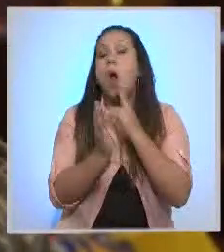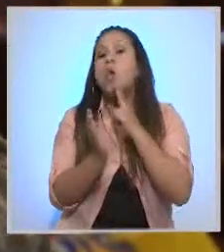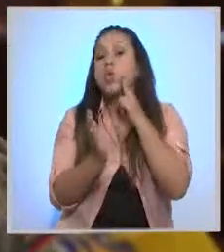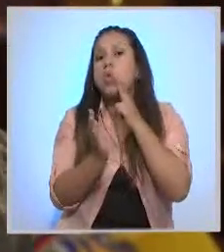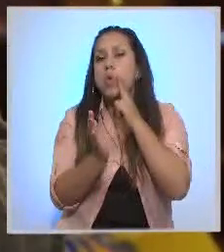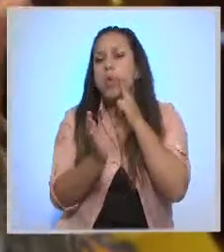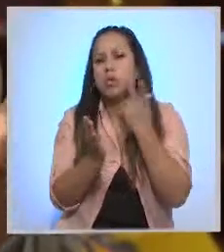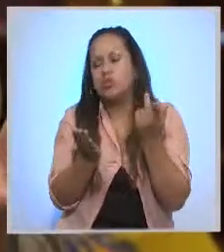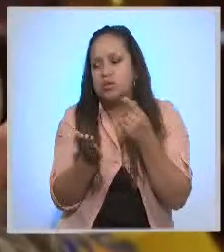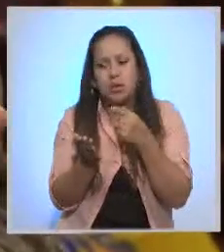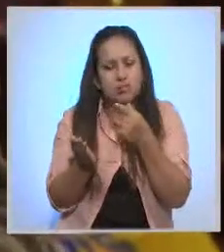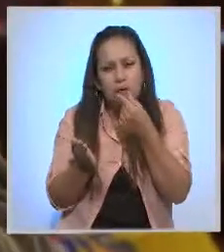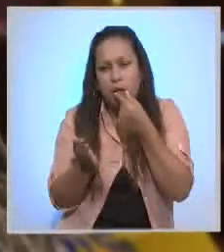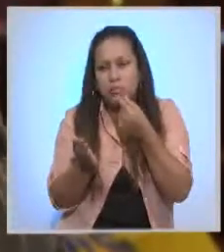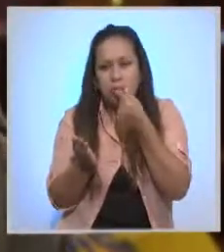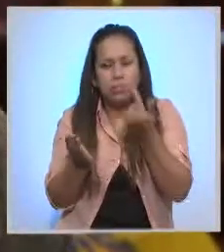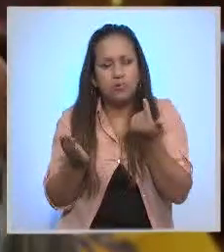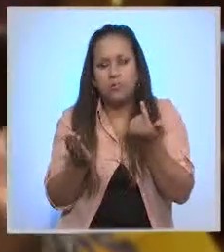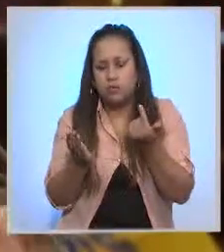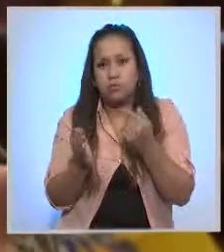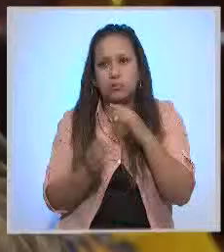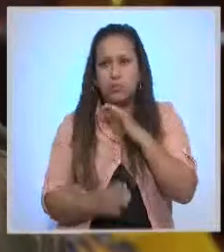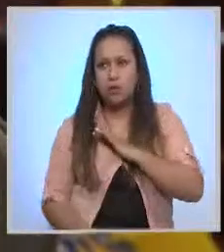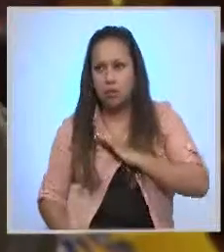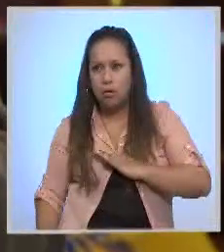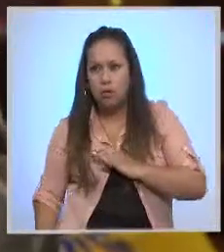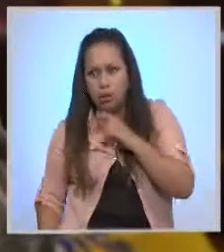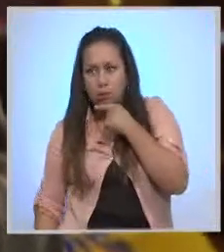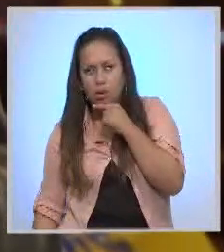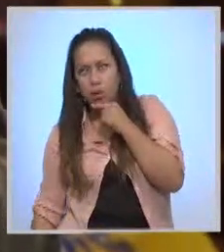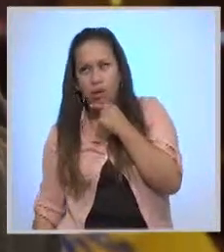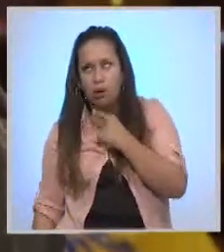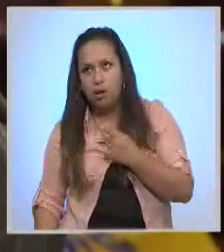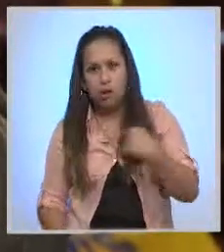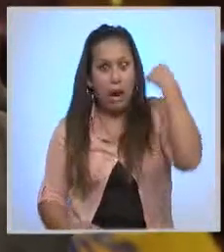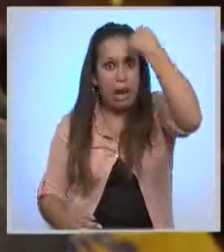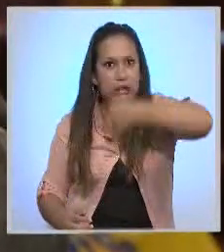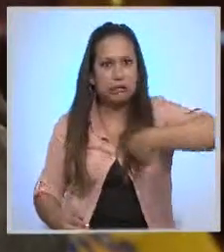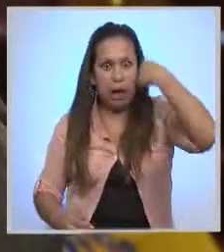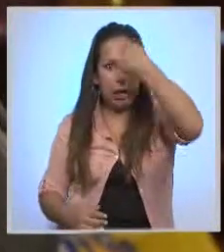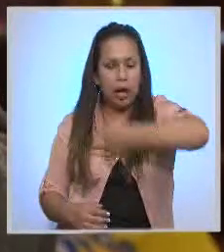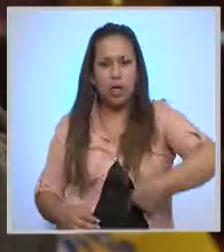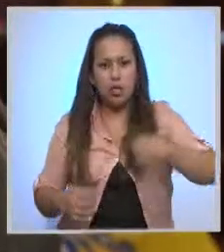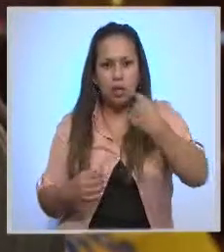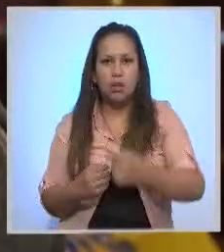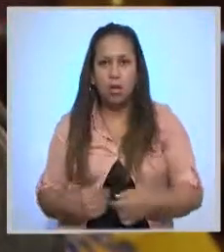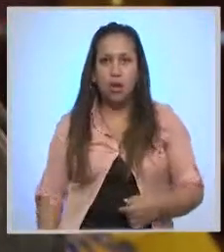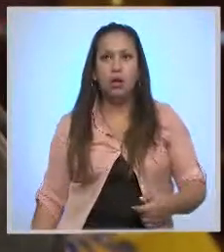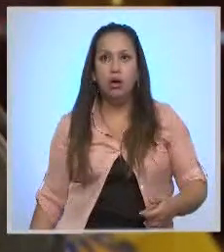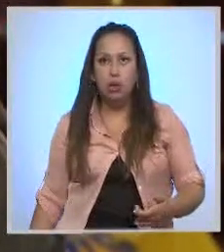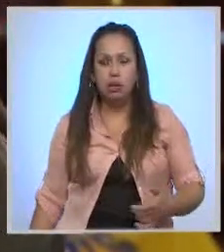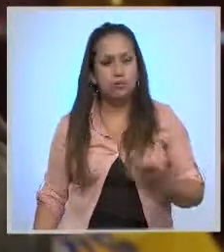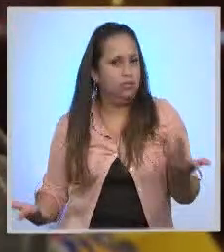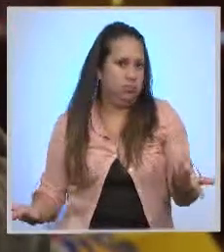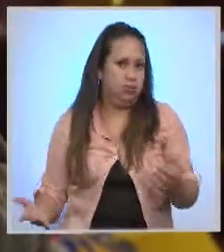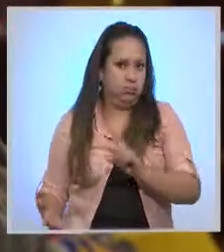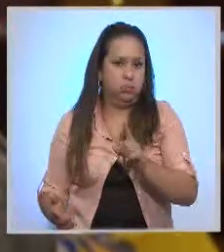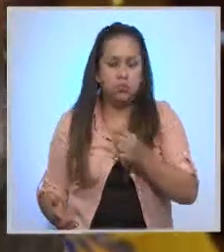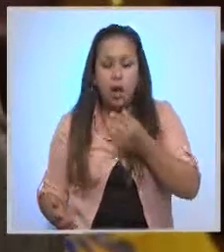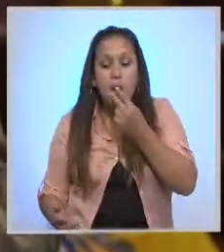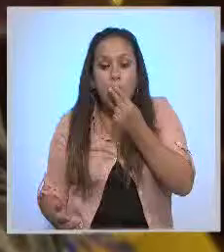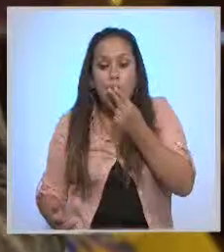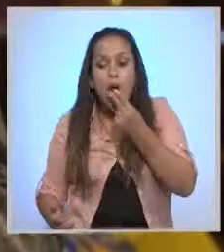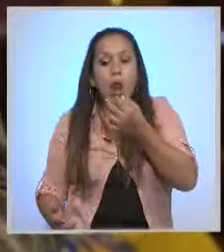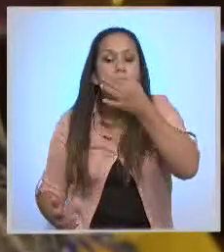por ejemplo panela caramelo a la presión que vaya hidratada si está tomando medicinas que lo haga entonces lo más importante es sobre todo es